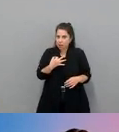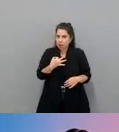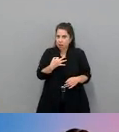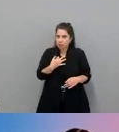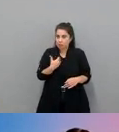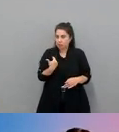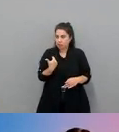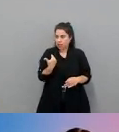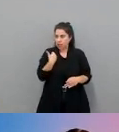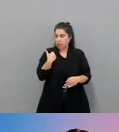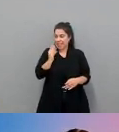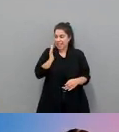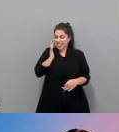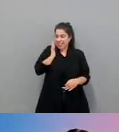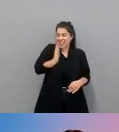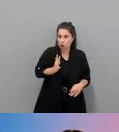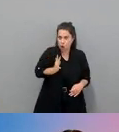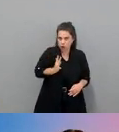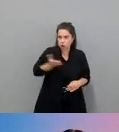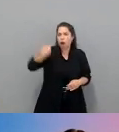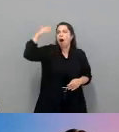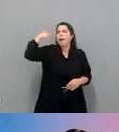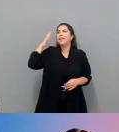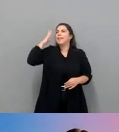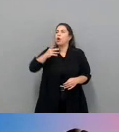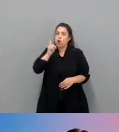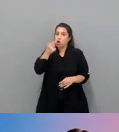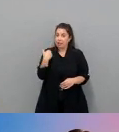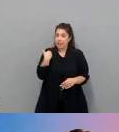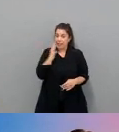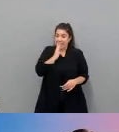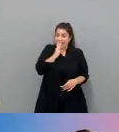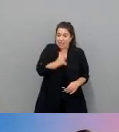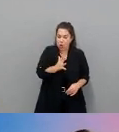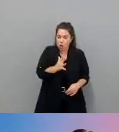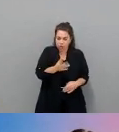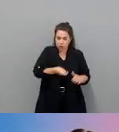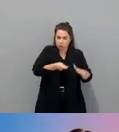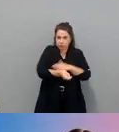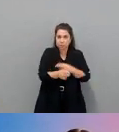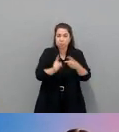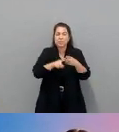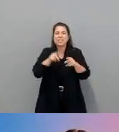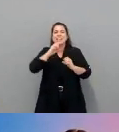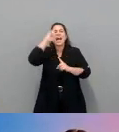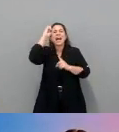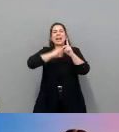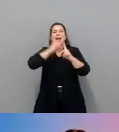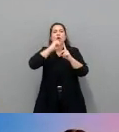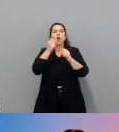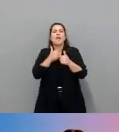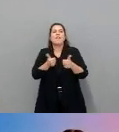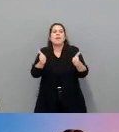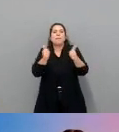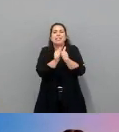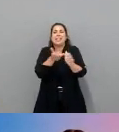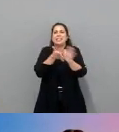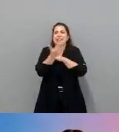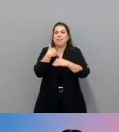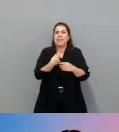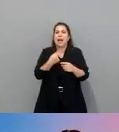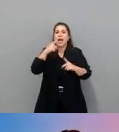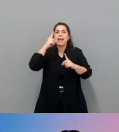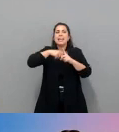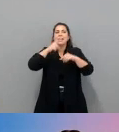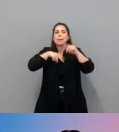inmediatos a la solicitud. Y lo que mide la ley de dependencia es el nivel de autonomía o de dependencia que